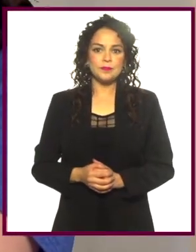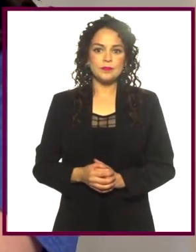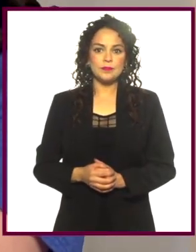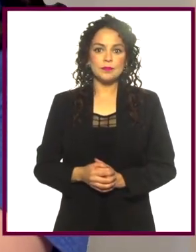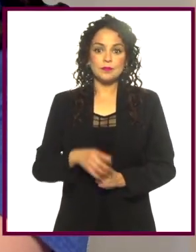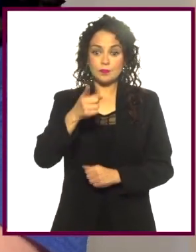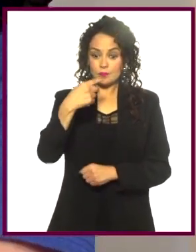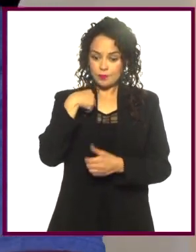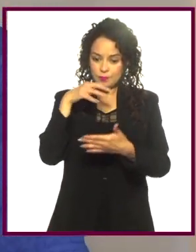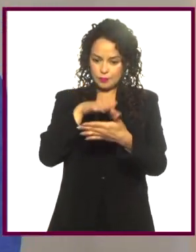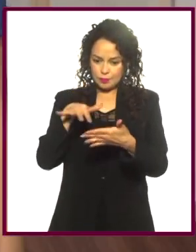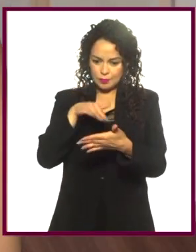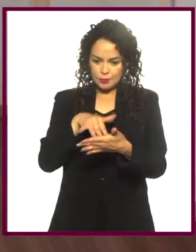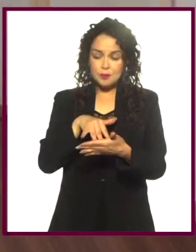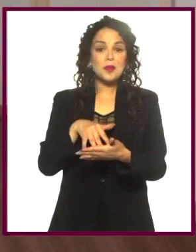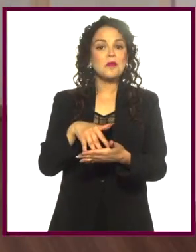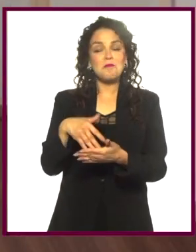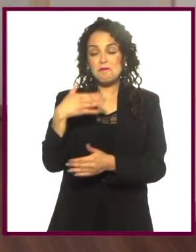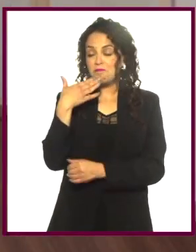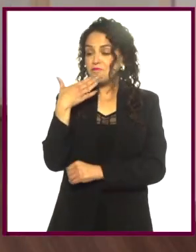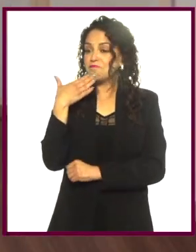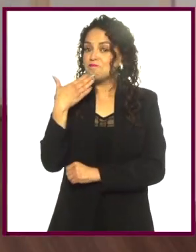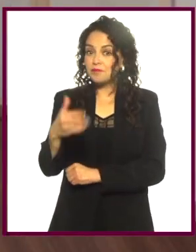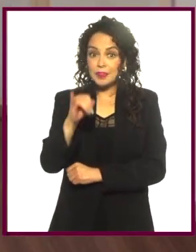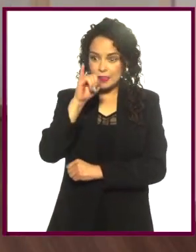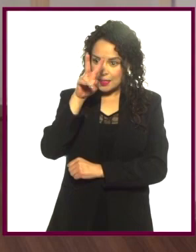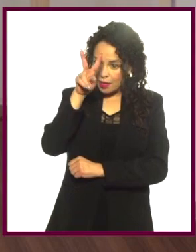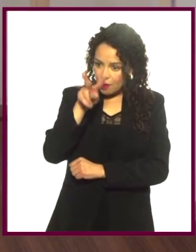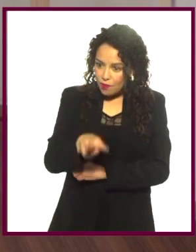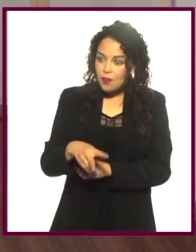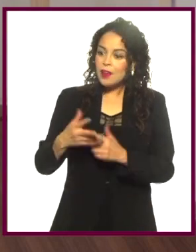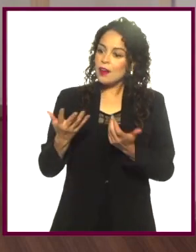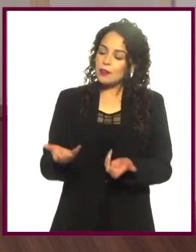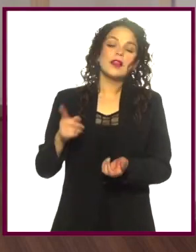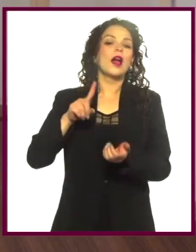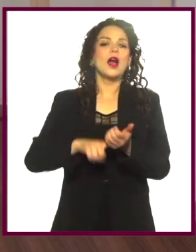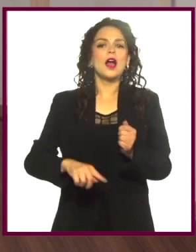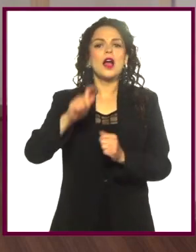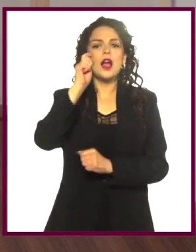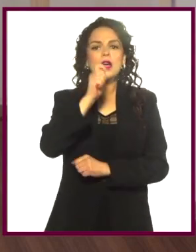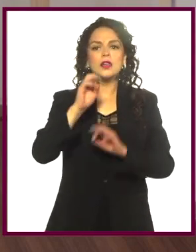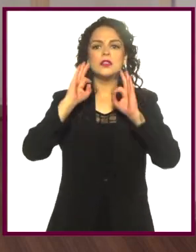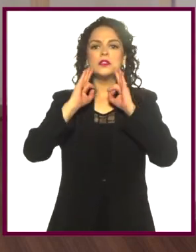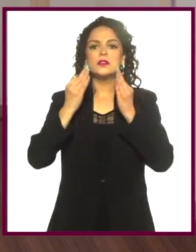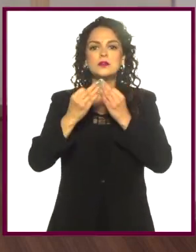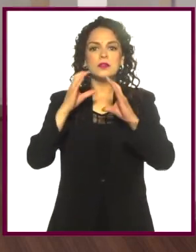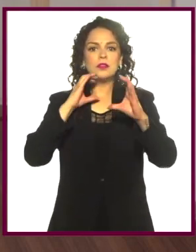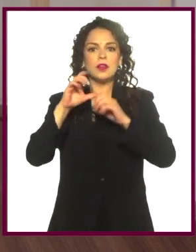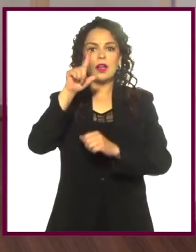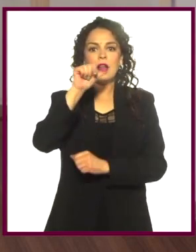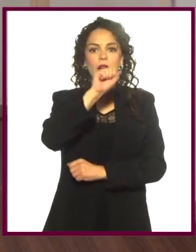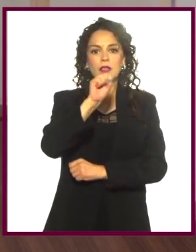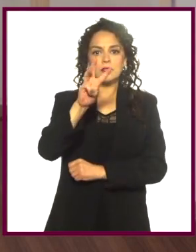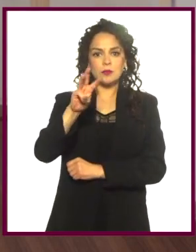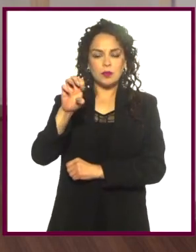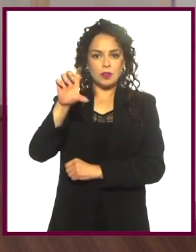Oye, eso que me leíste está muy bien. ¿Verdad? Sí, para analizar el modelo de comunicación de